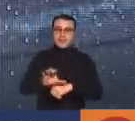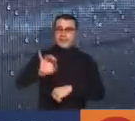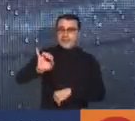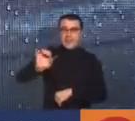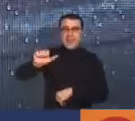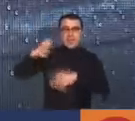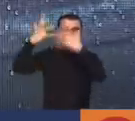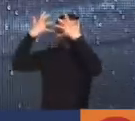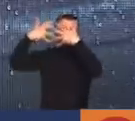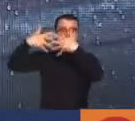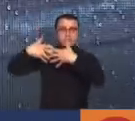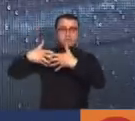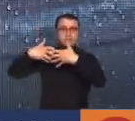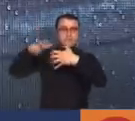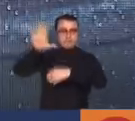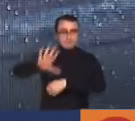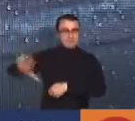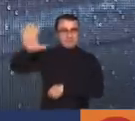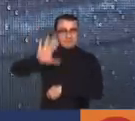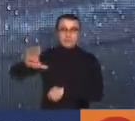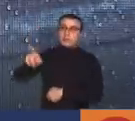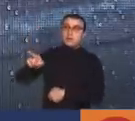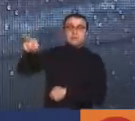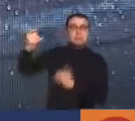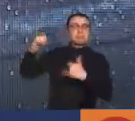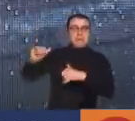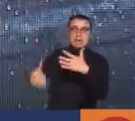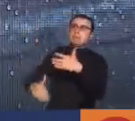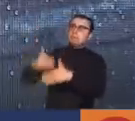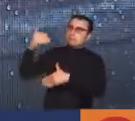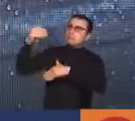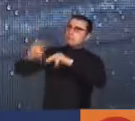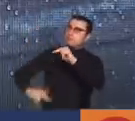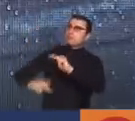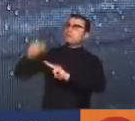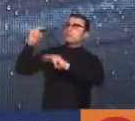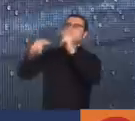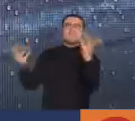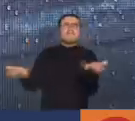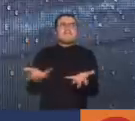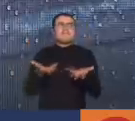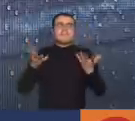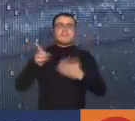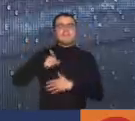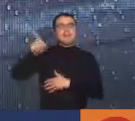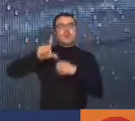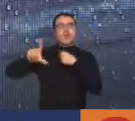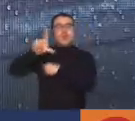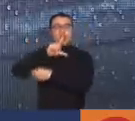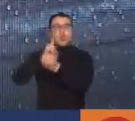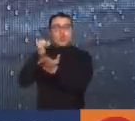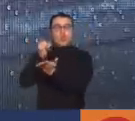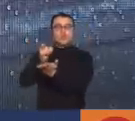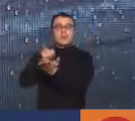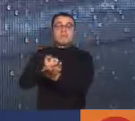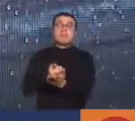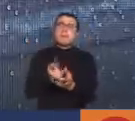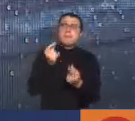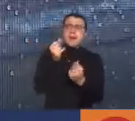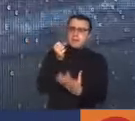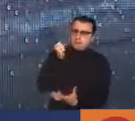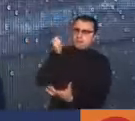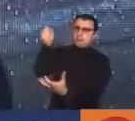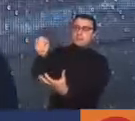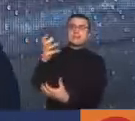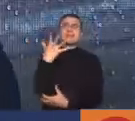artificial, ya se va a empezar su construcción en Usme. Vale 50.000 millones, se va a